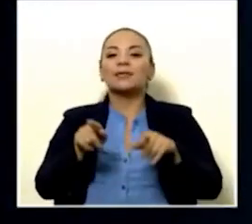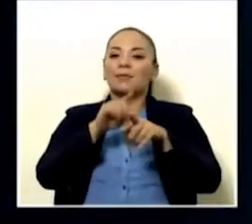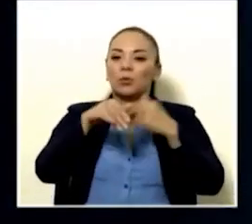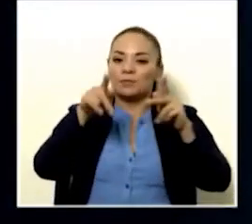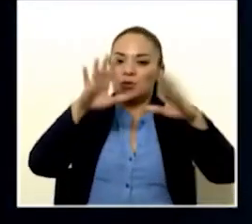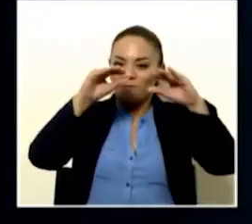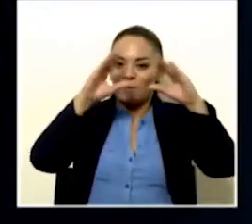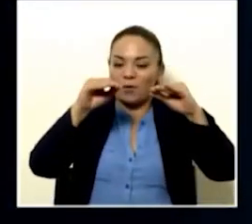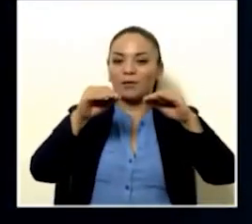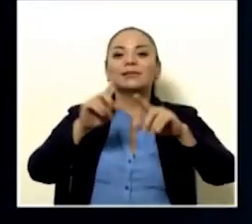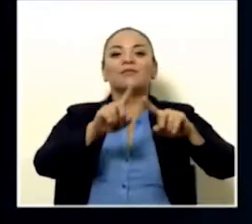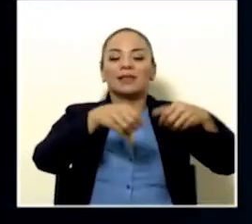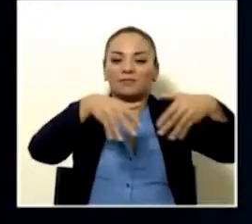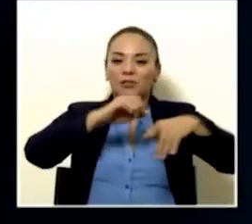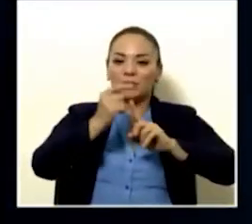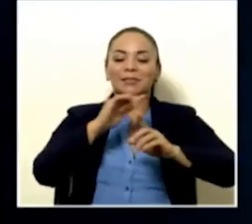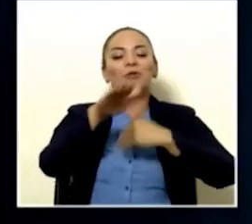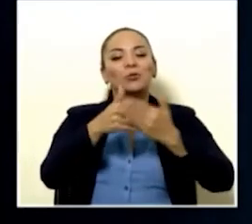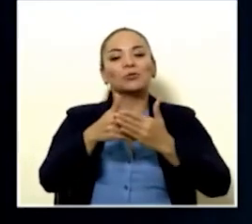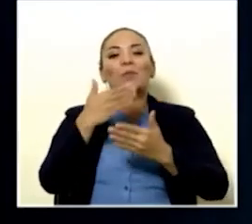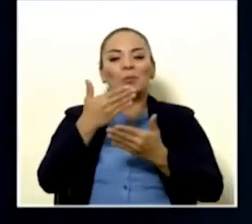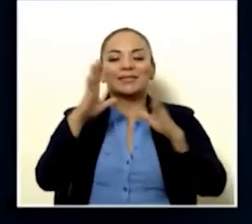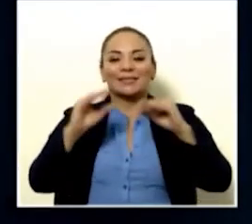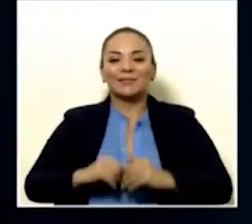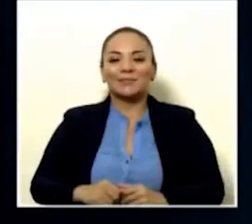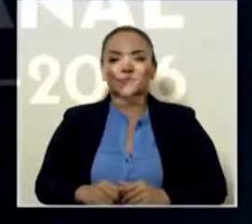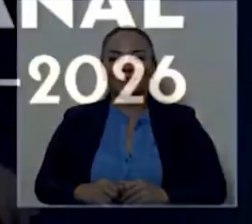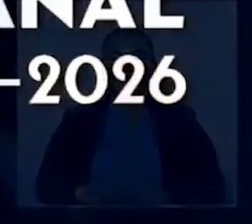informaron a través de nuestras redes sociales. Que tengan muy linda tarde.